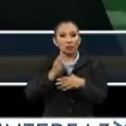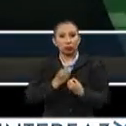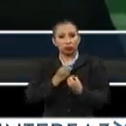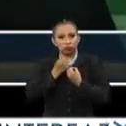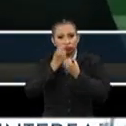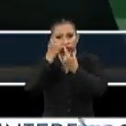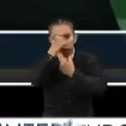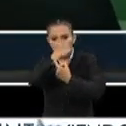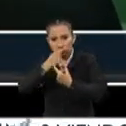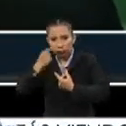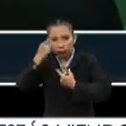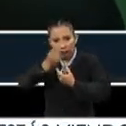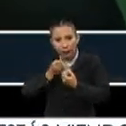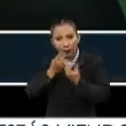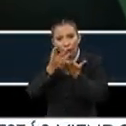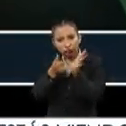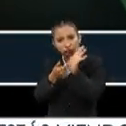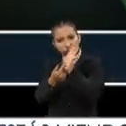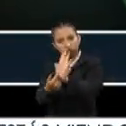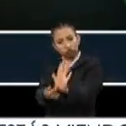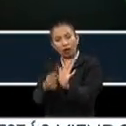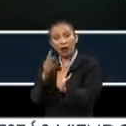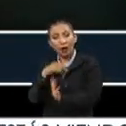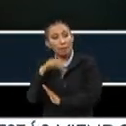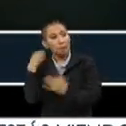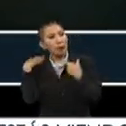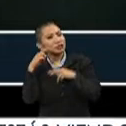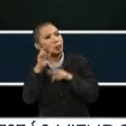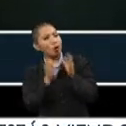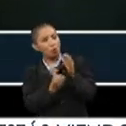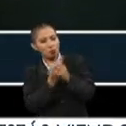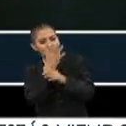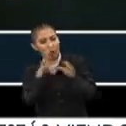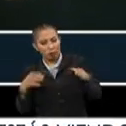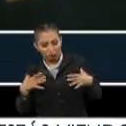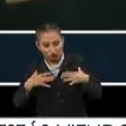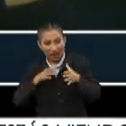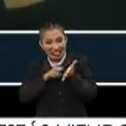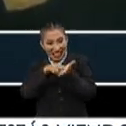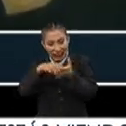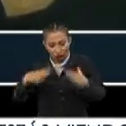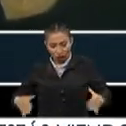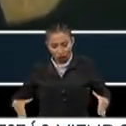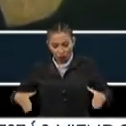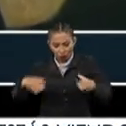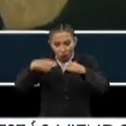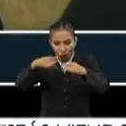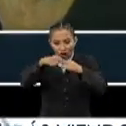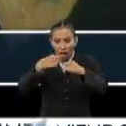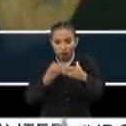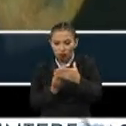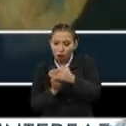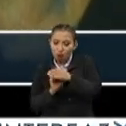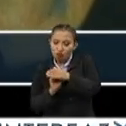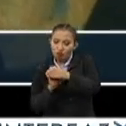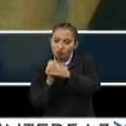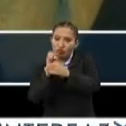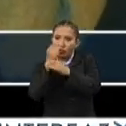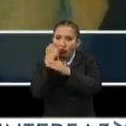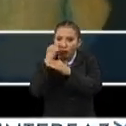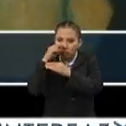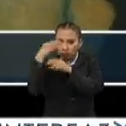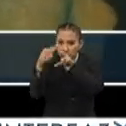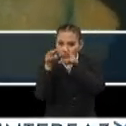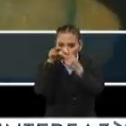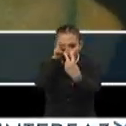expresiva increíble, ahí si lo ven, decía el maestro Surián, bueno, el volcán es como todo el vestido negro de Nagui, ella emergiendo, los ojos, ¿no? Como siempre fijos